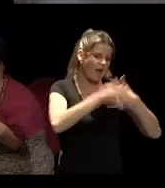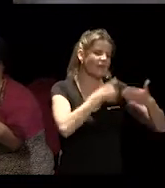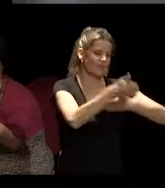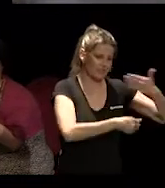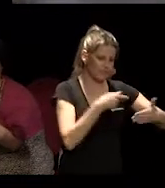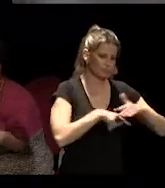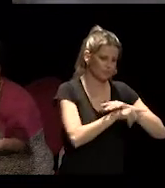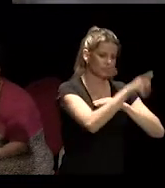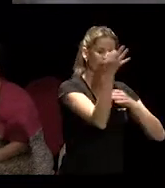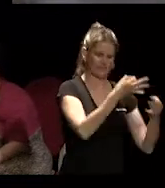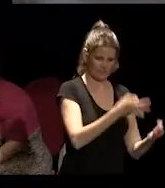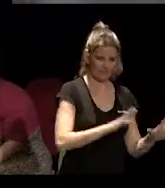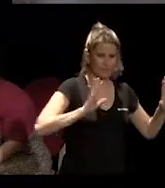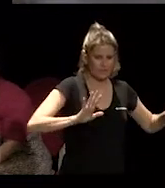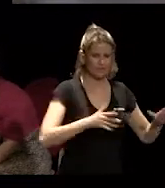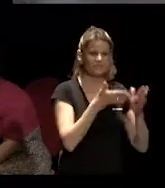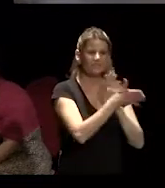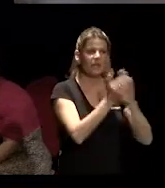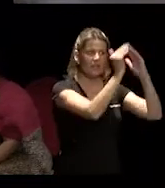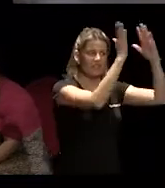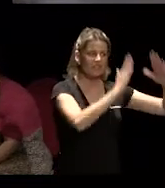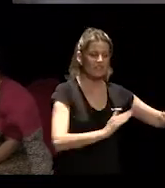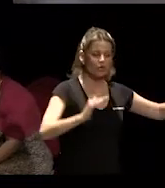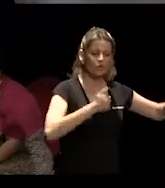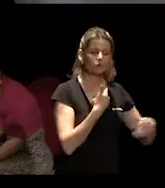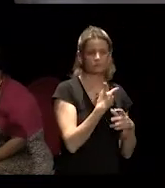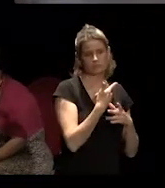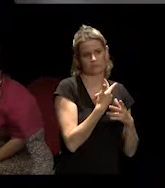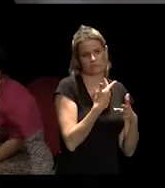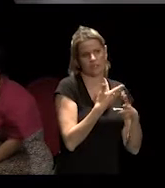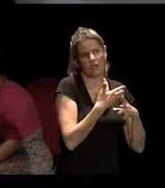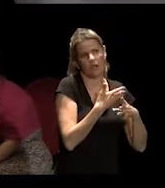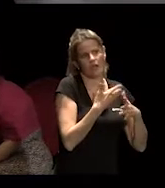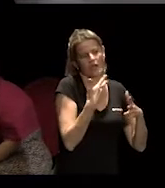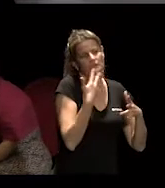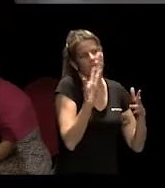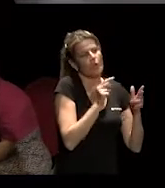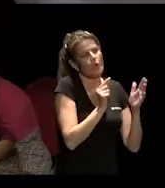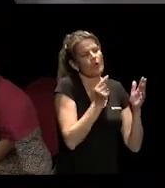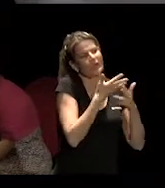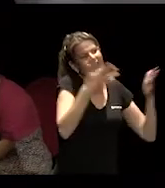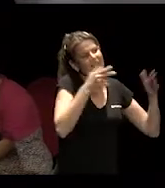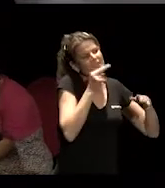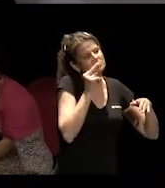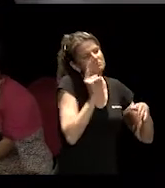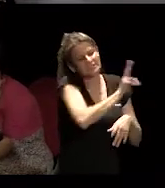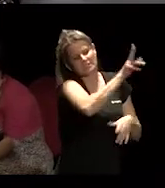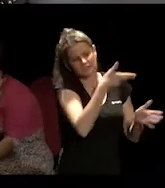circo, a grandes rasgos, es abierto a todo el